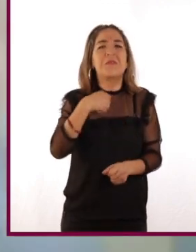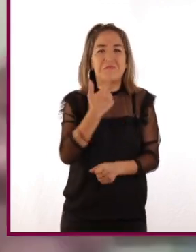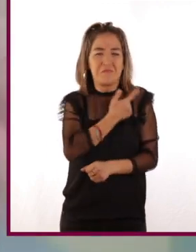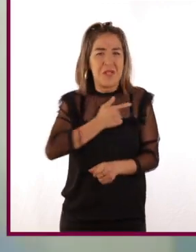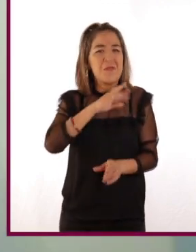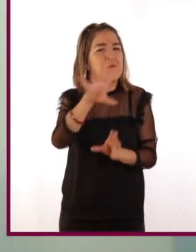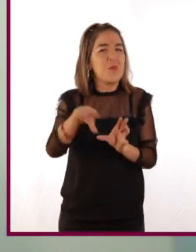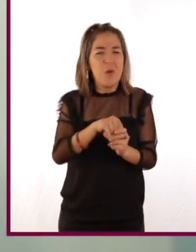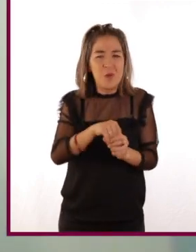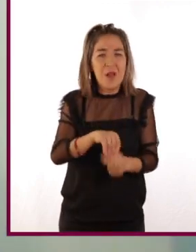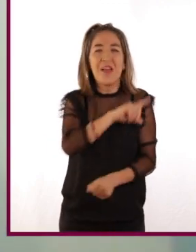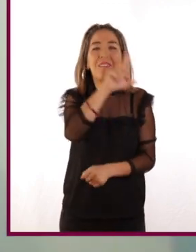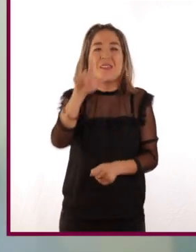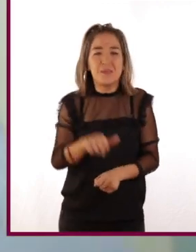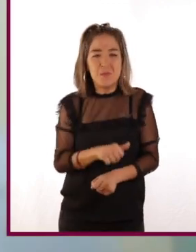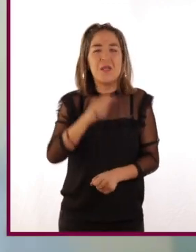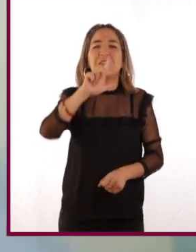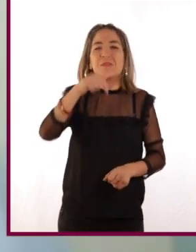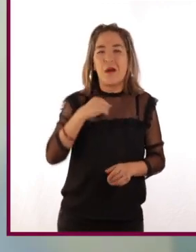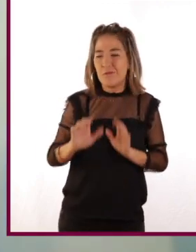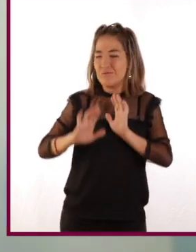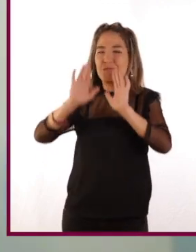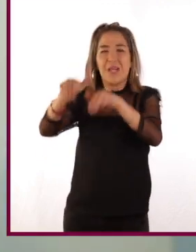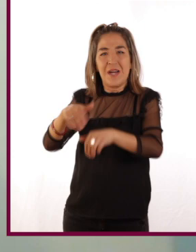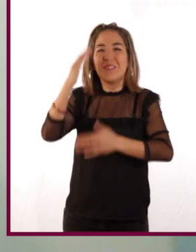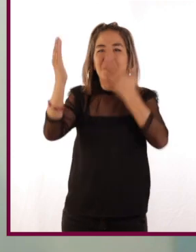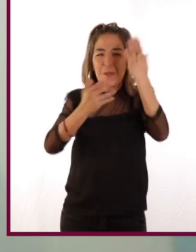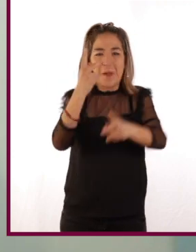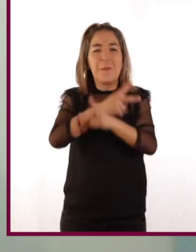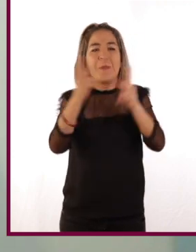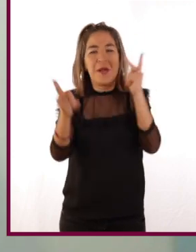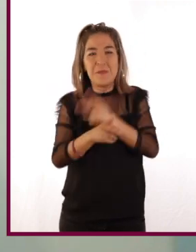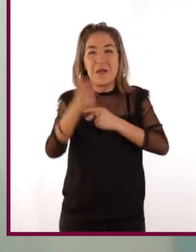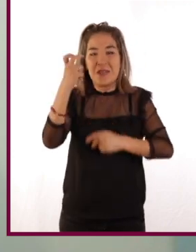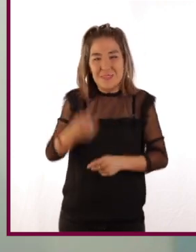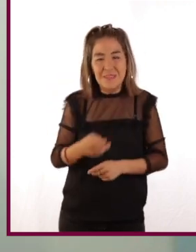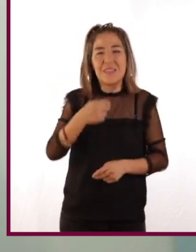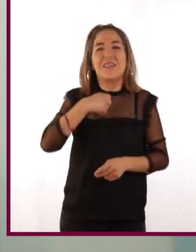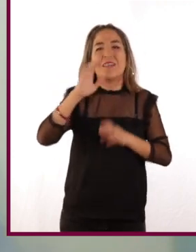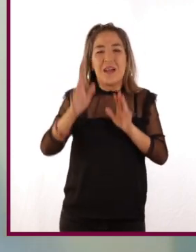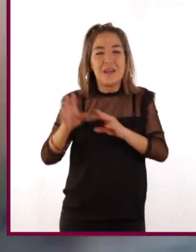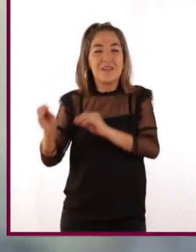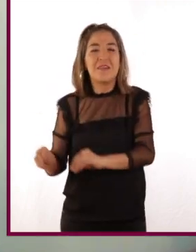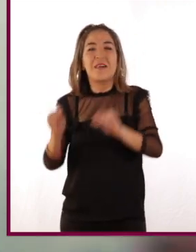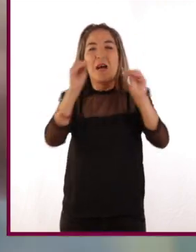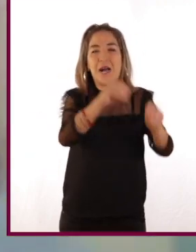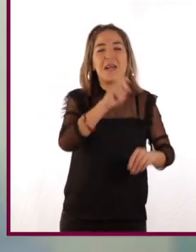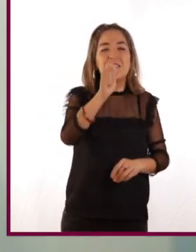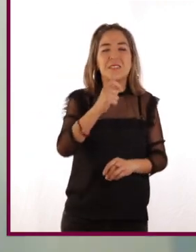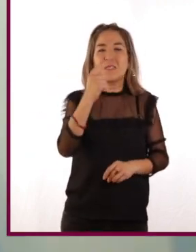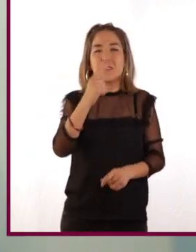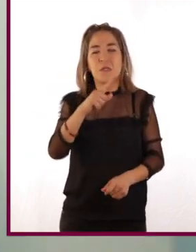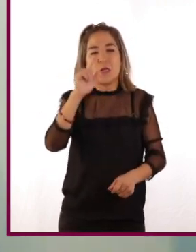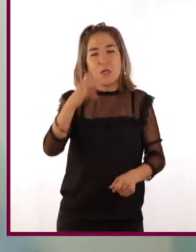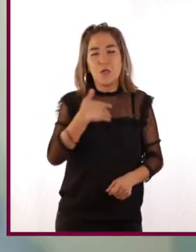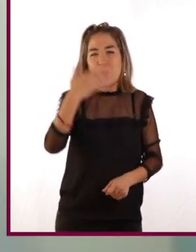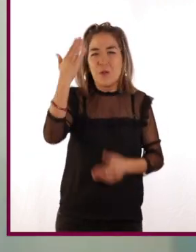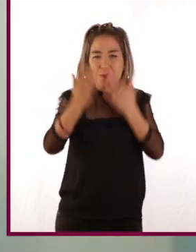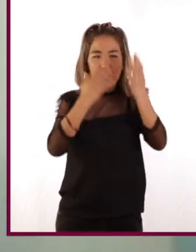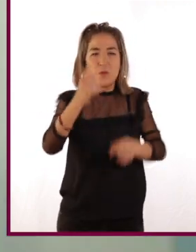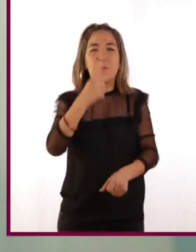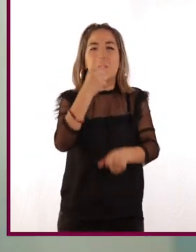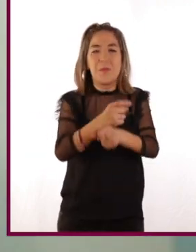pero en todas en general. Después ya entré a estudiar preparatoria. En la preparatoria, bueno, me fui al área 1.